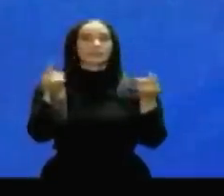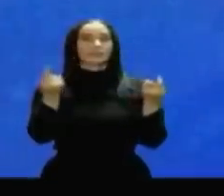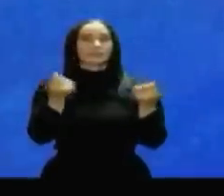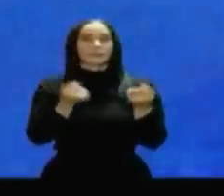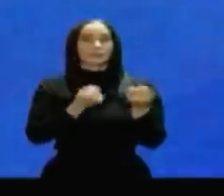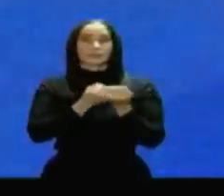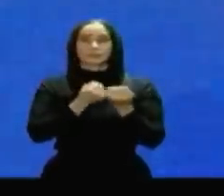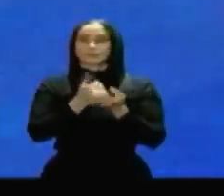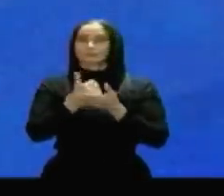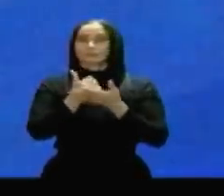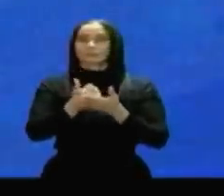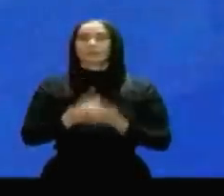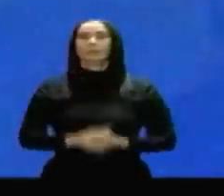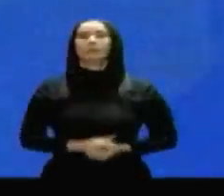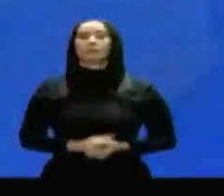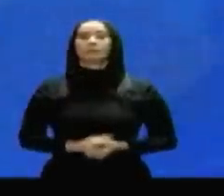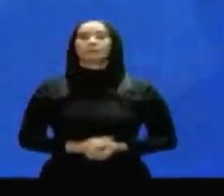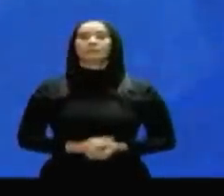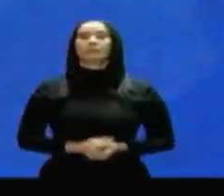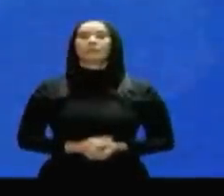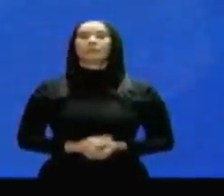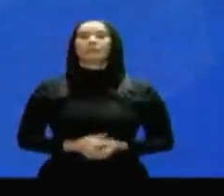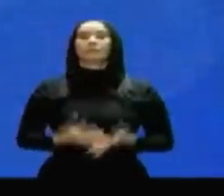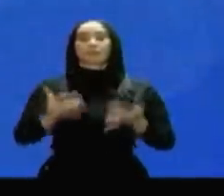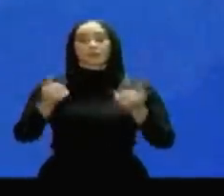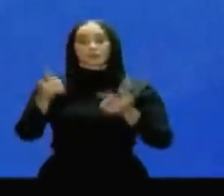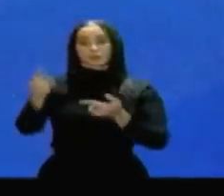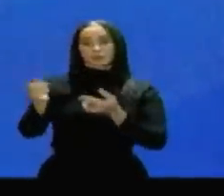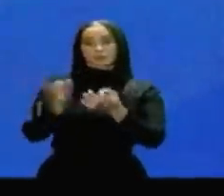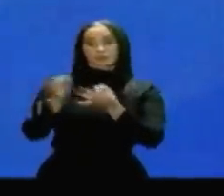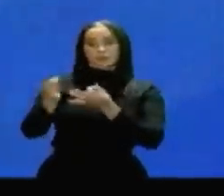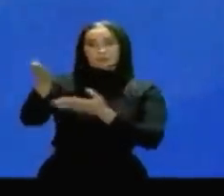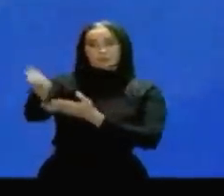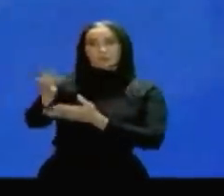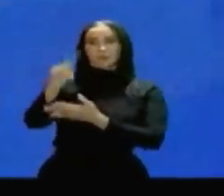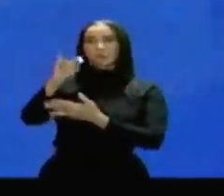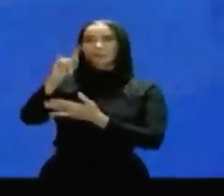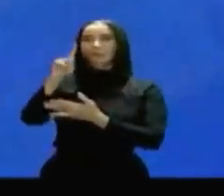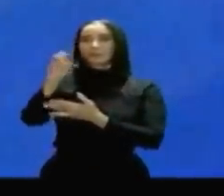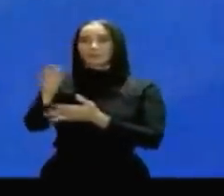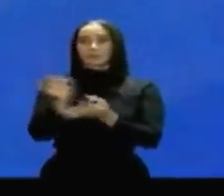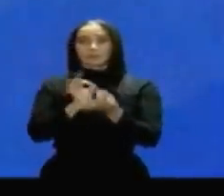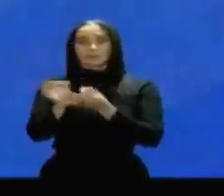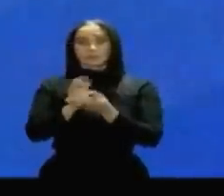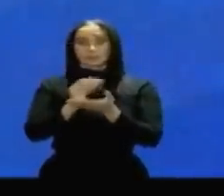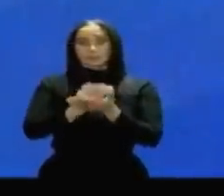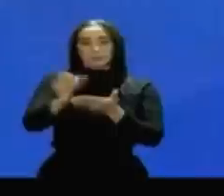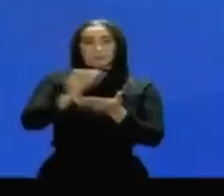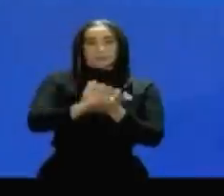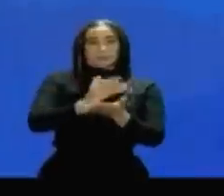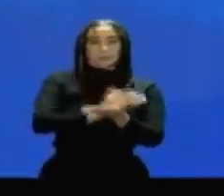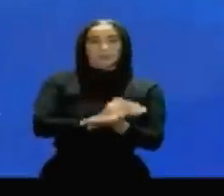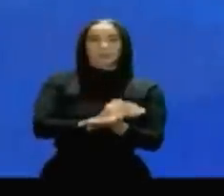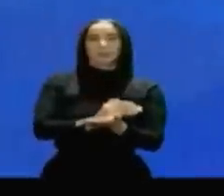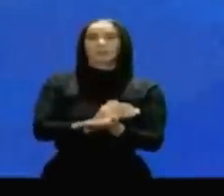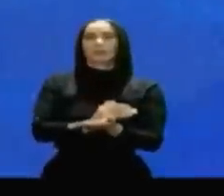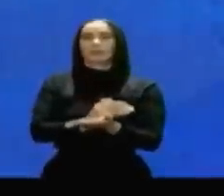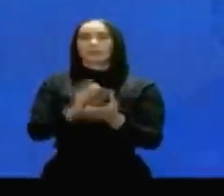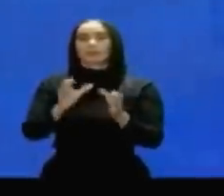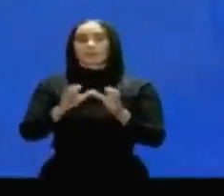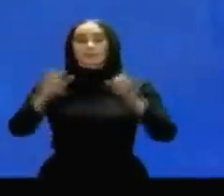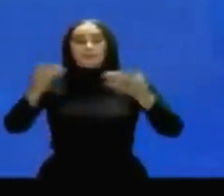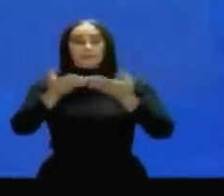quiero que esas medidas ahora la aplique Ito Bisonó, y le hemos dividido las medidas en cuanto a las